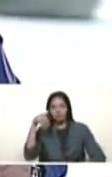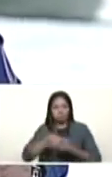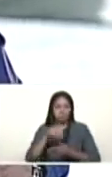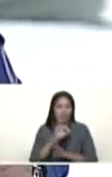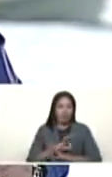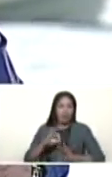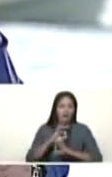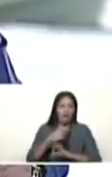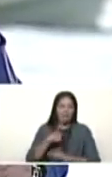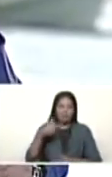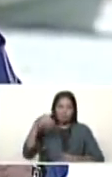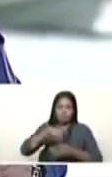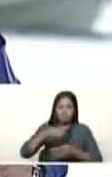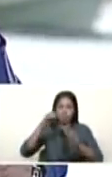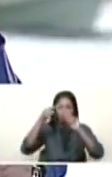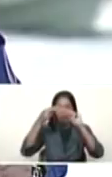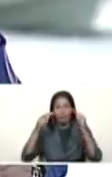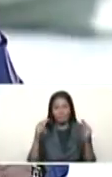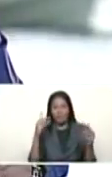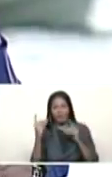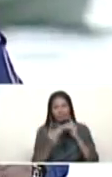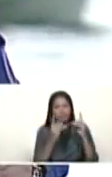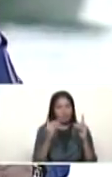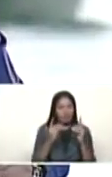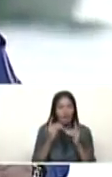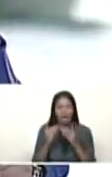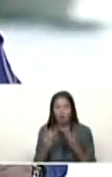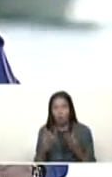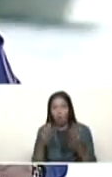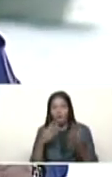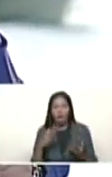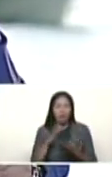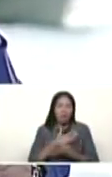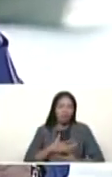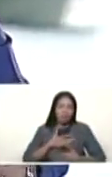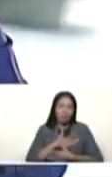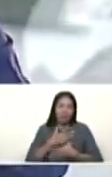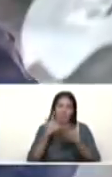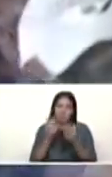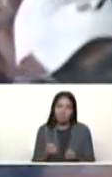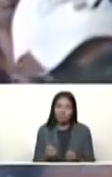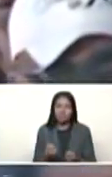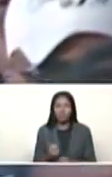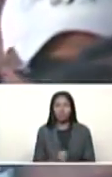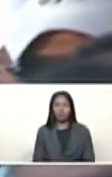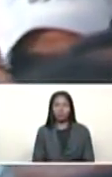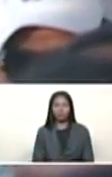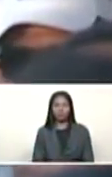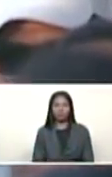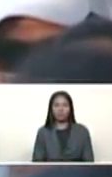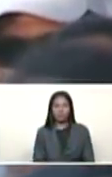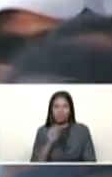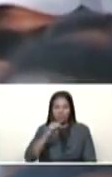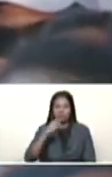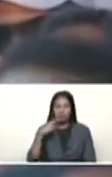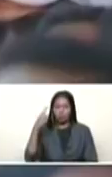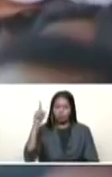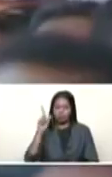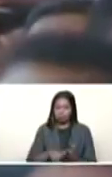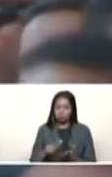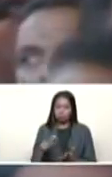a imponerse es la paz, el diálogo, la concordia, la armonía, el entendimiento. Así lo